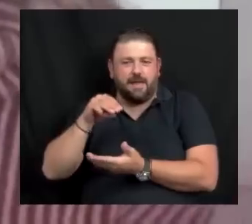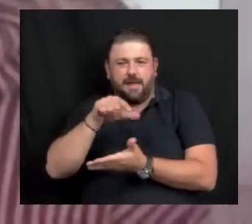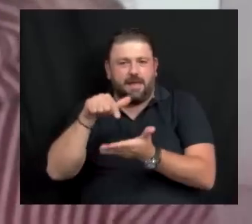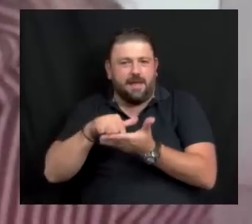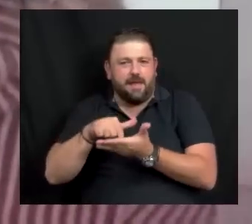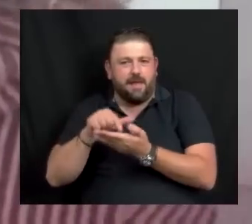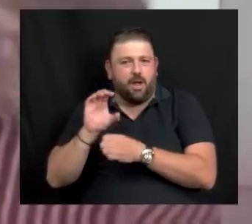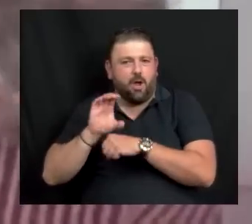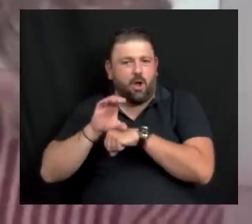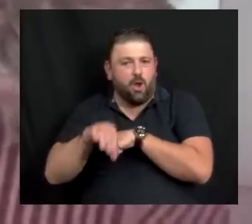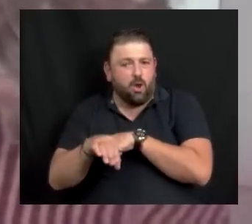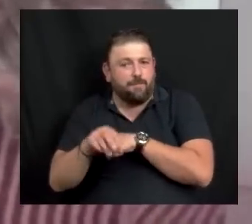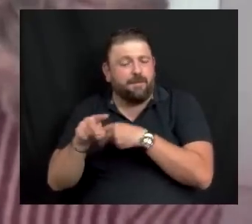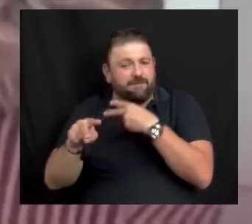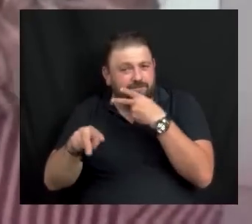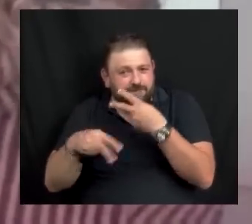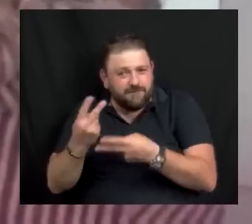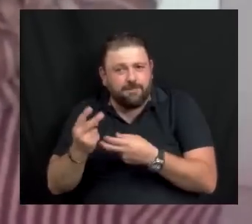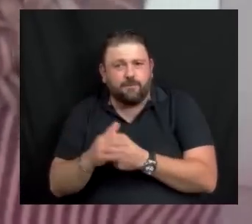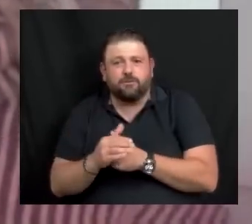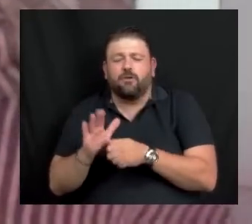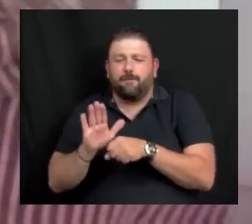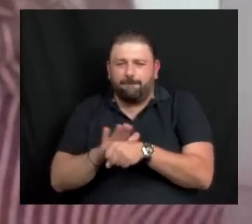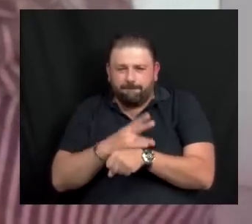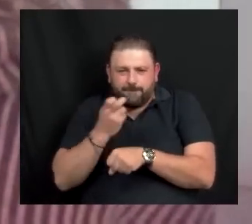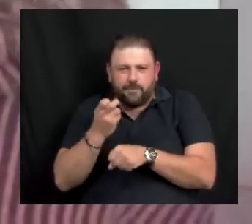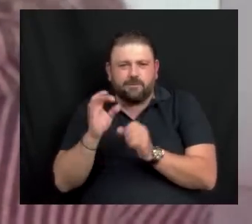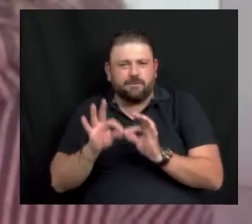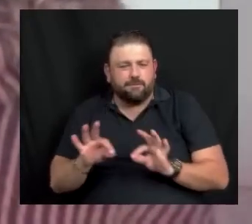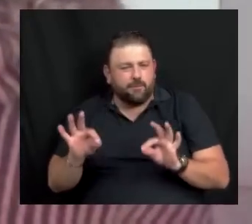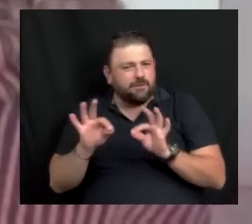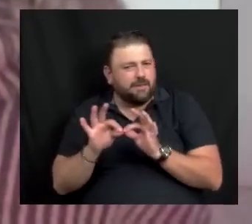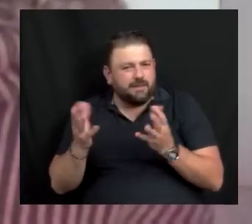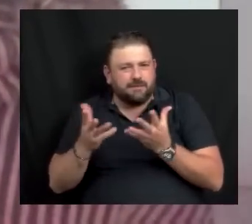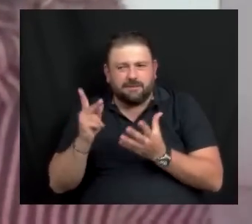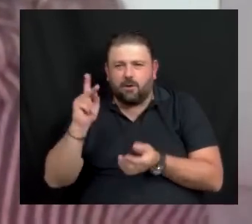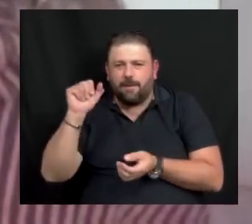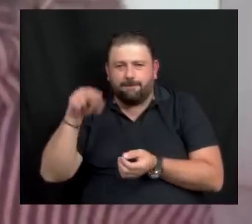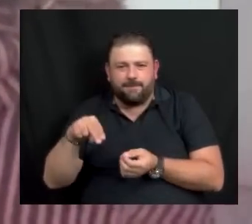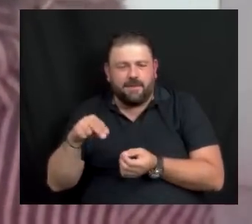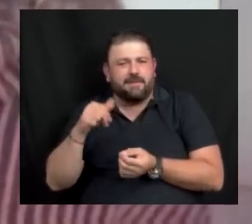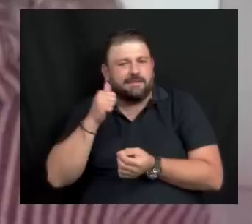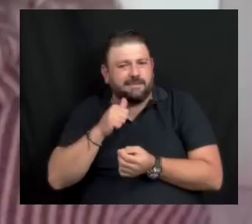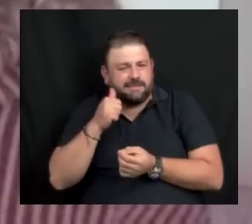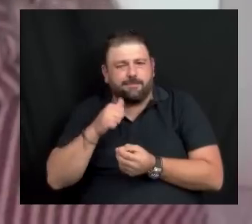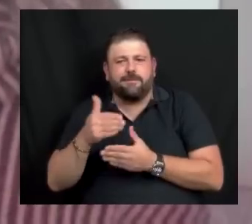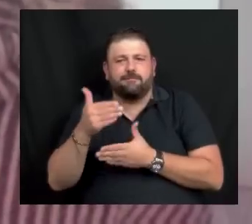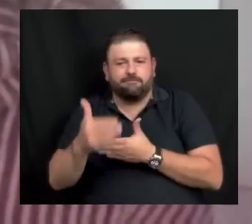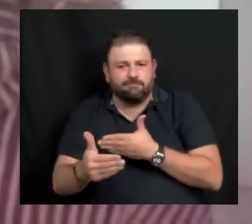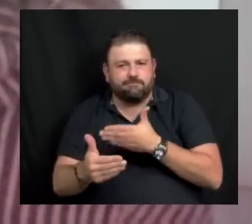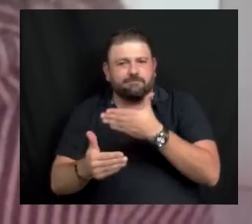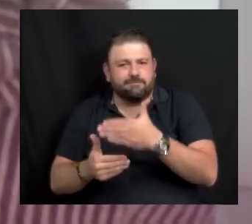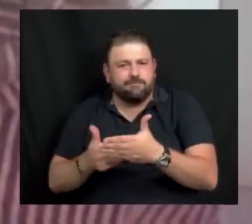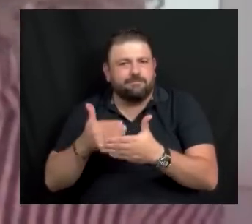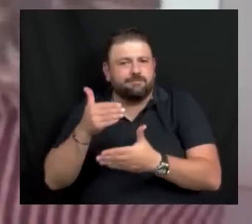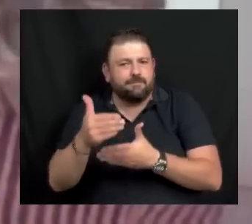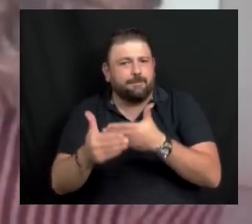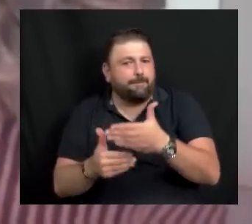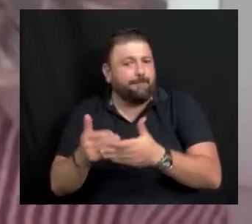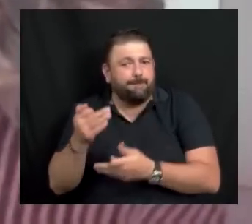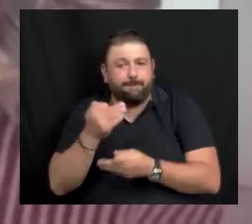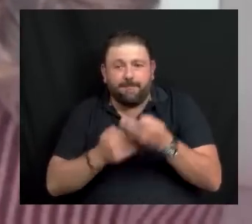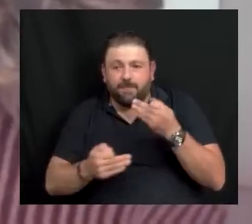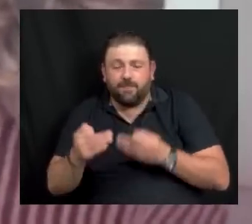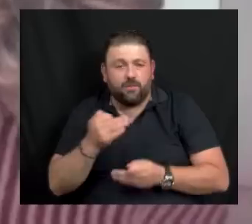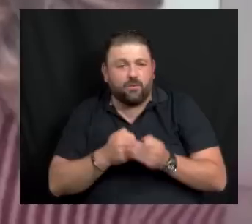poder generar estar ahí. Por eso es importante la planeación, porque sí te va llevando paso a paso a donde quieres y a donde quieres llegar. Y